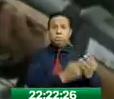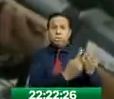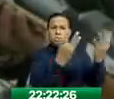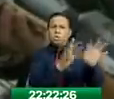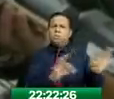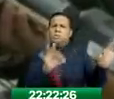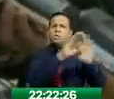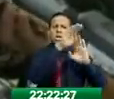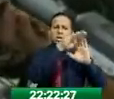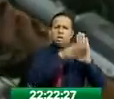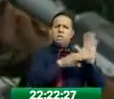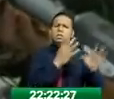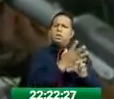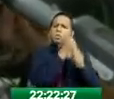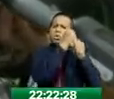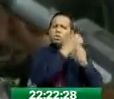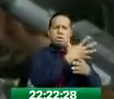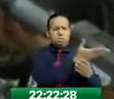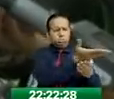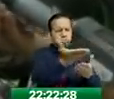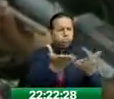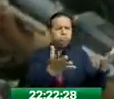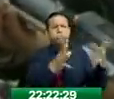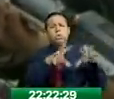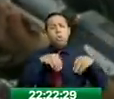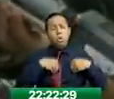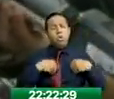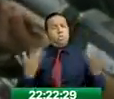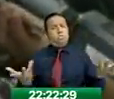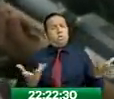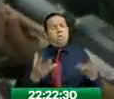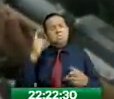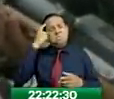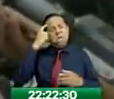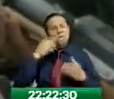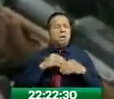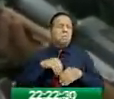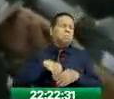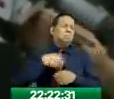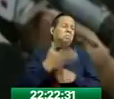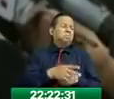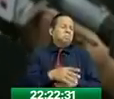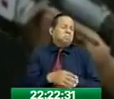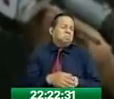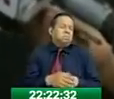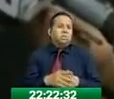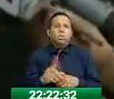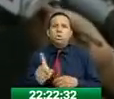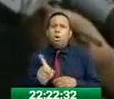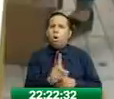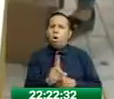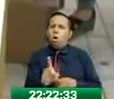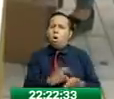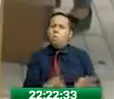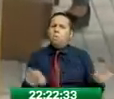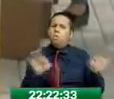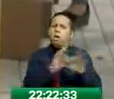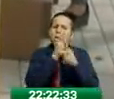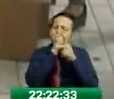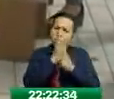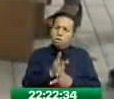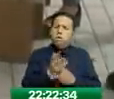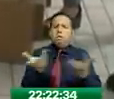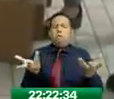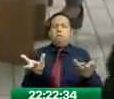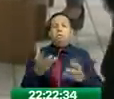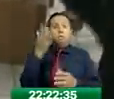seguridad, nunca estar muy confiado, ¿sí? Salir como cuando sea prioritario salir. Saben que estamos en el